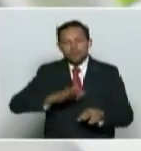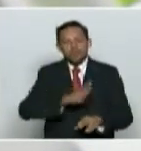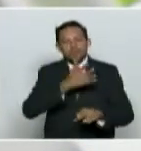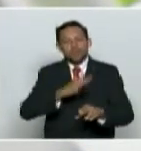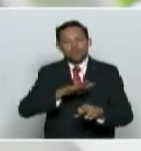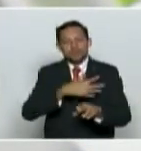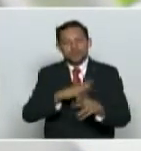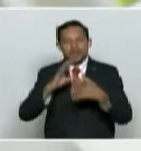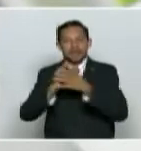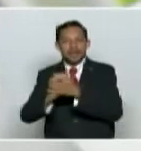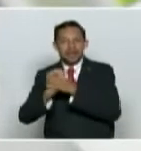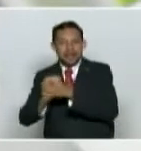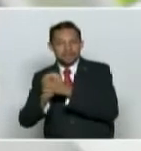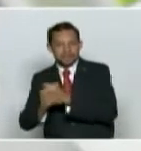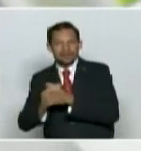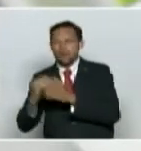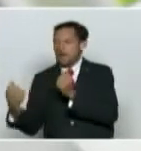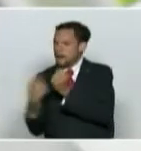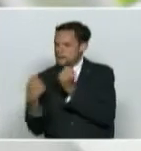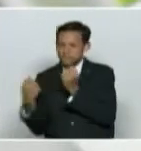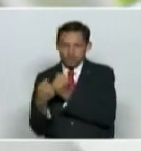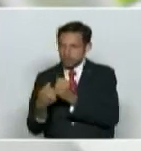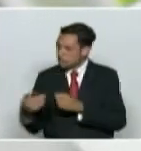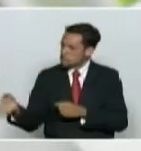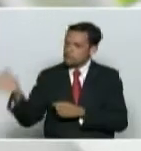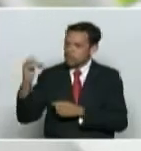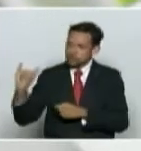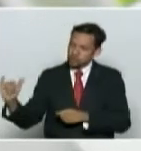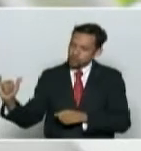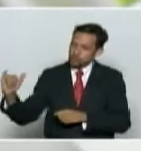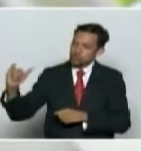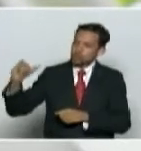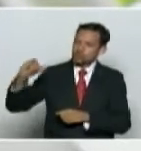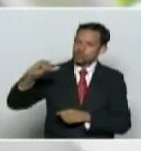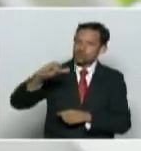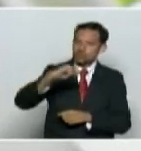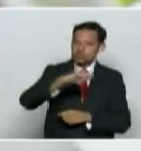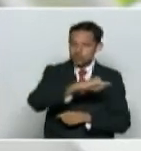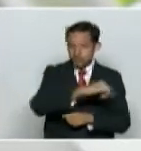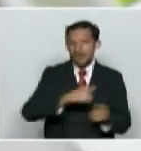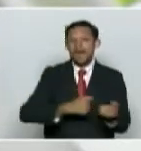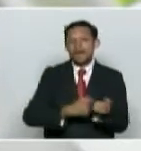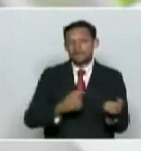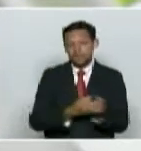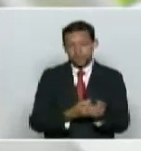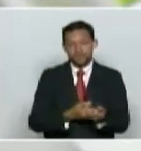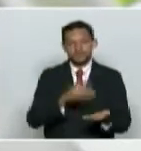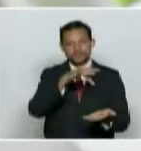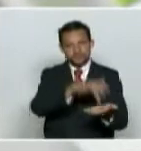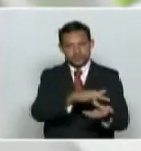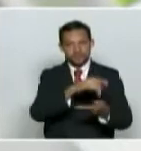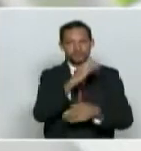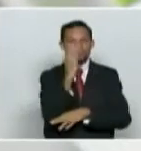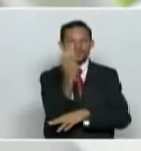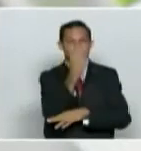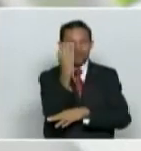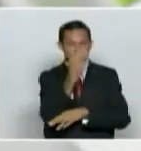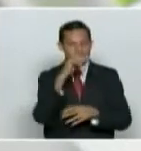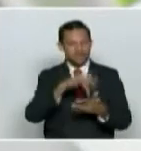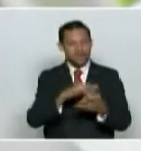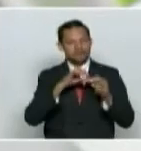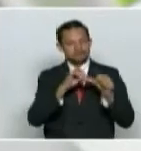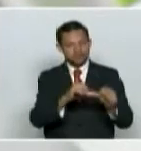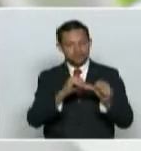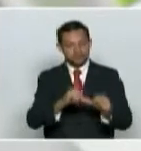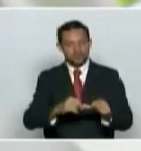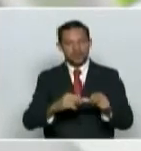amigos allá que tienen unos sitios pues me apoyaron mucho y les digo honestamente, me colaboraron con el ticket para poder viajar y entonces